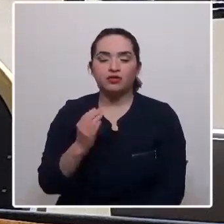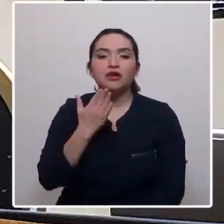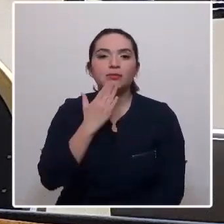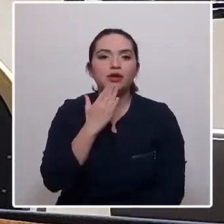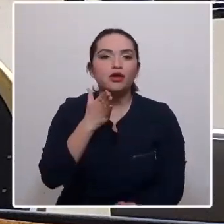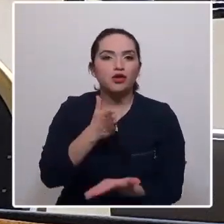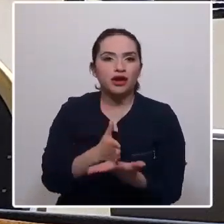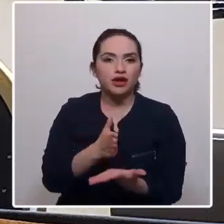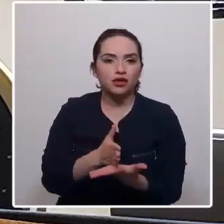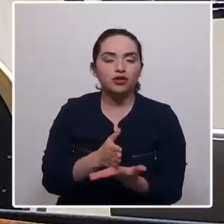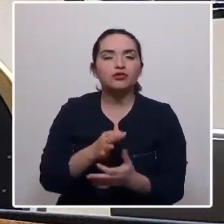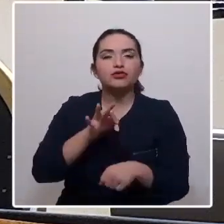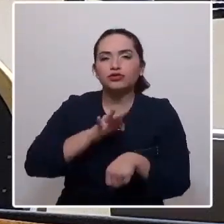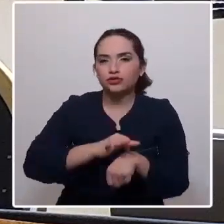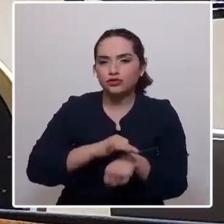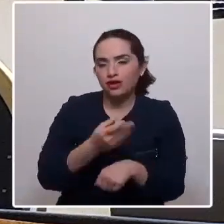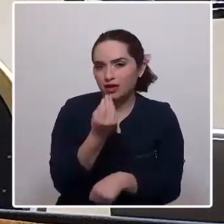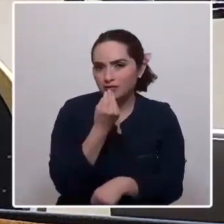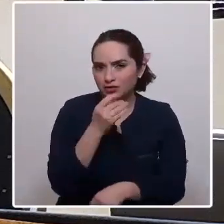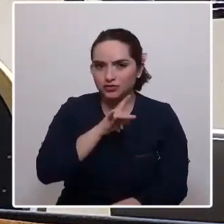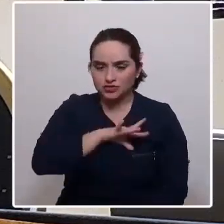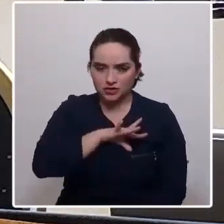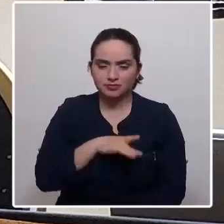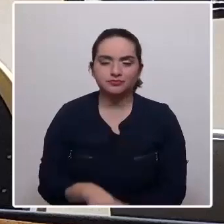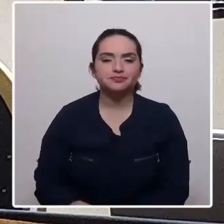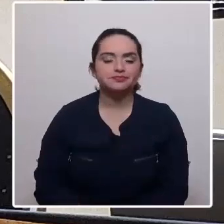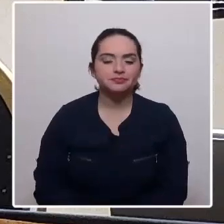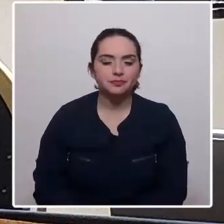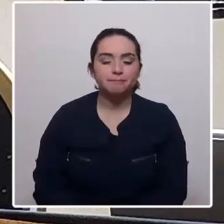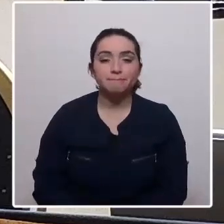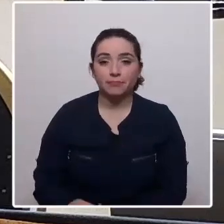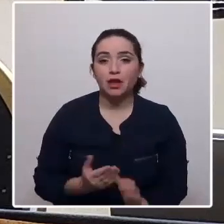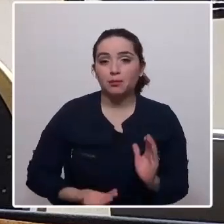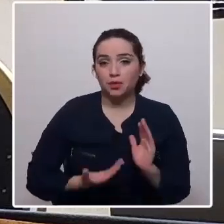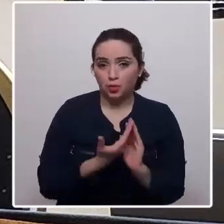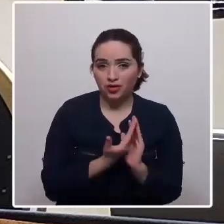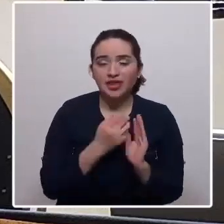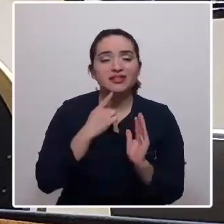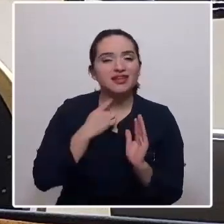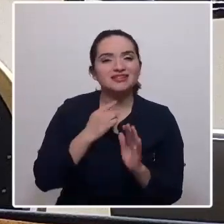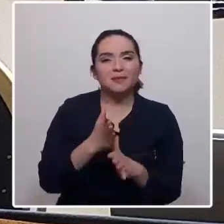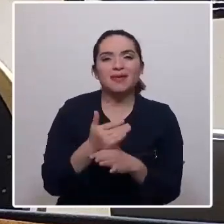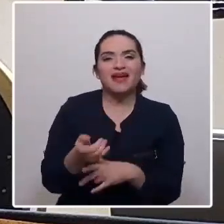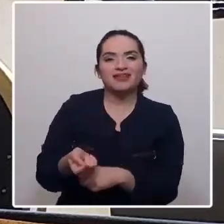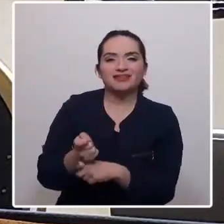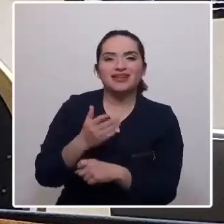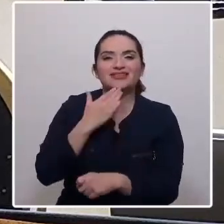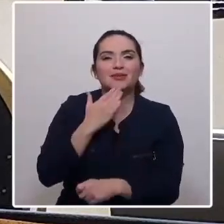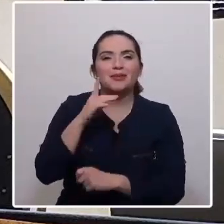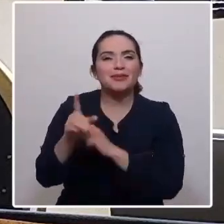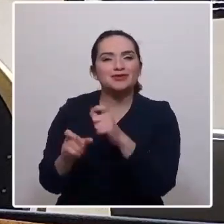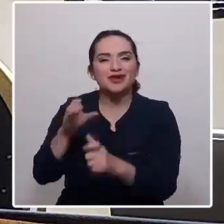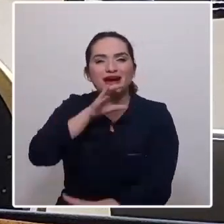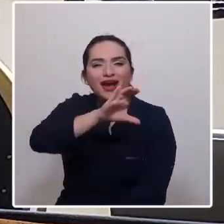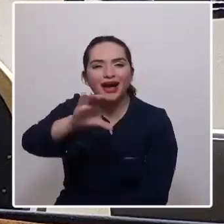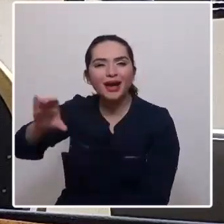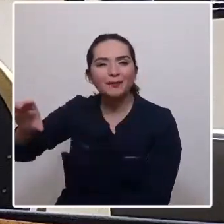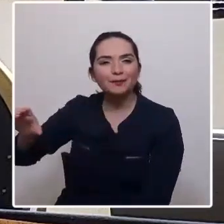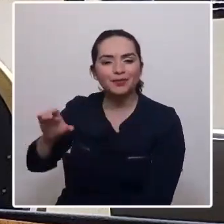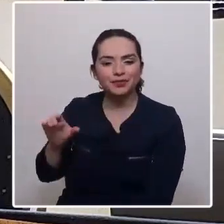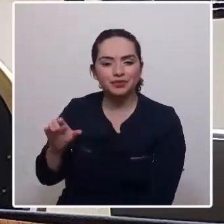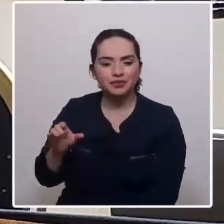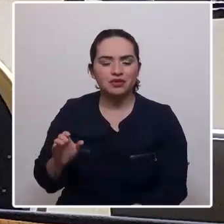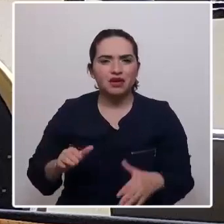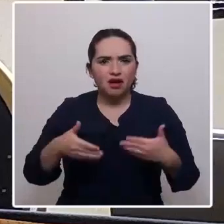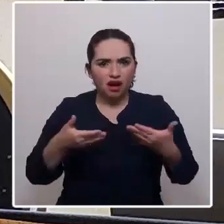Y era una propuesta, lógicamente, que abarcaba, ¿cierto?, los intereses de la pesca artesanal, pero también del mundo rural. Y lógicamente que hoy día nos